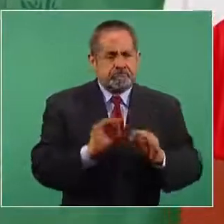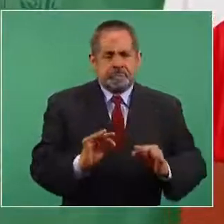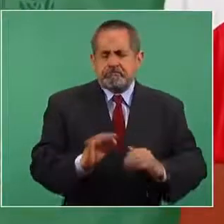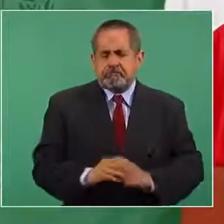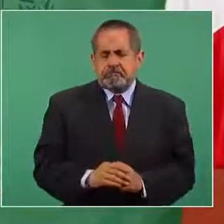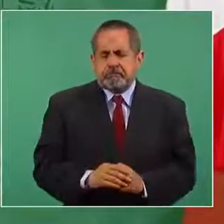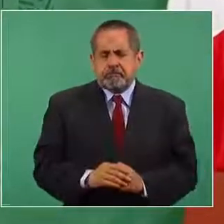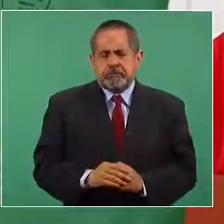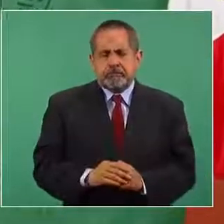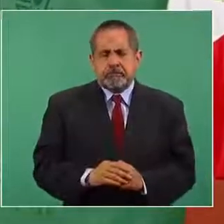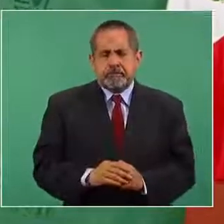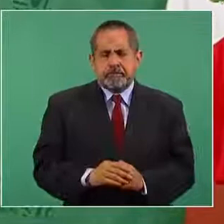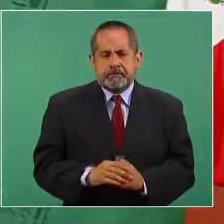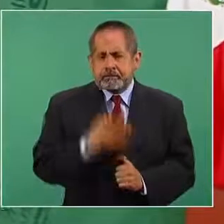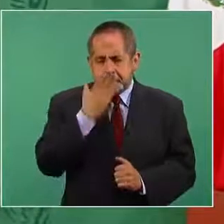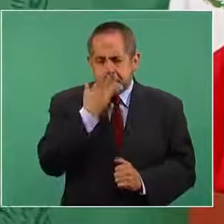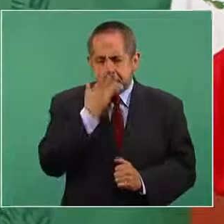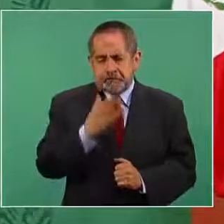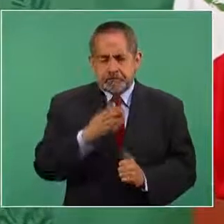Se